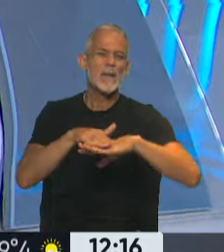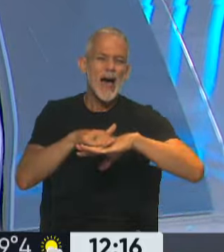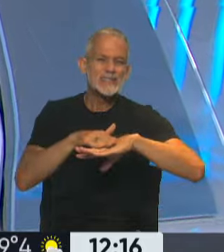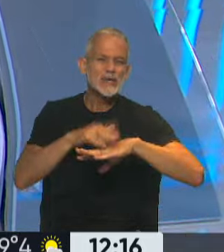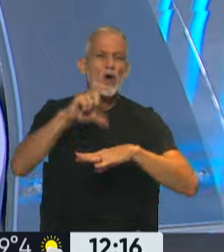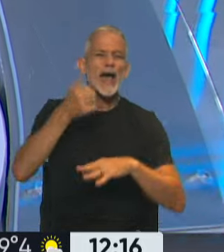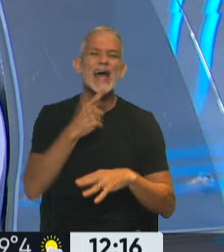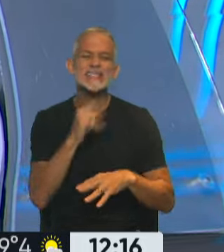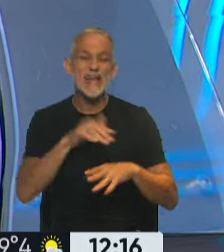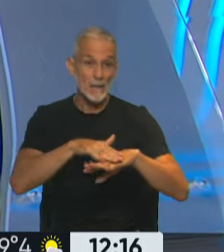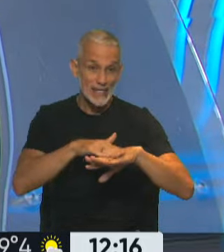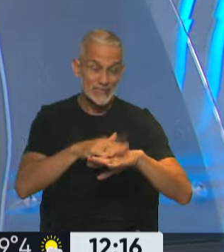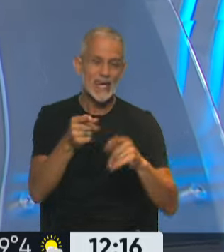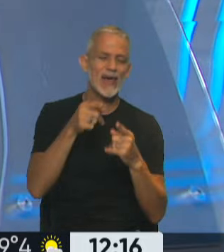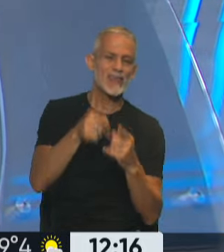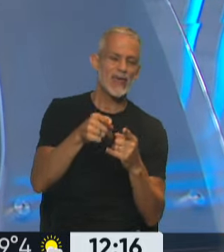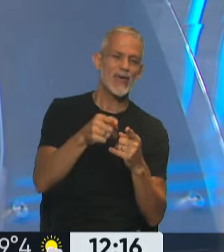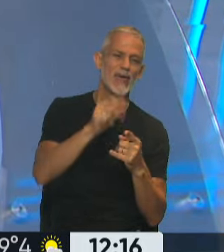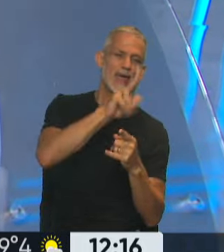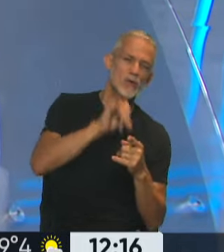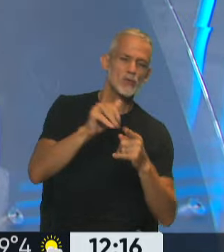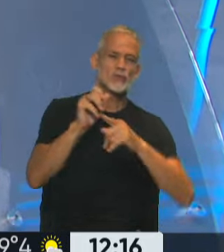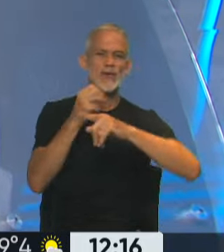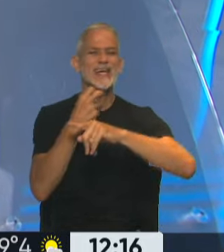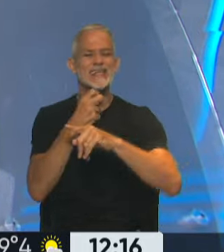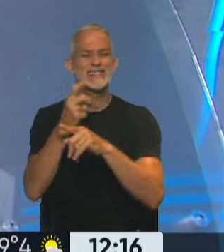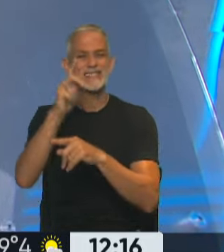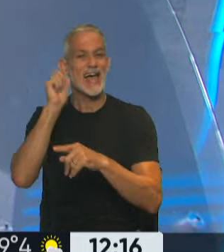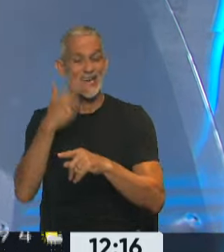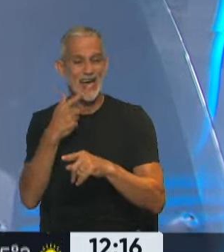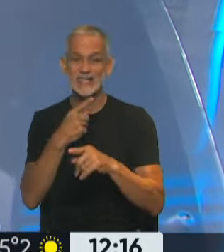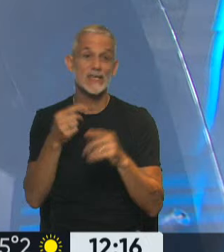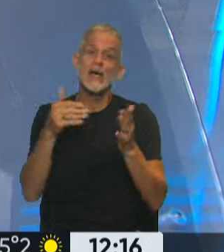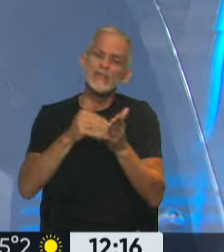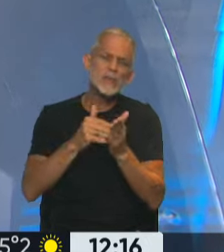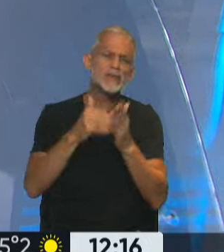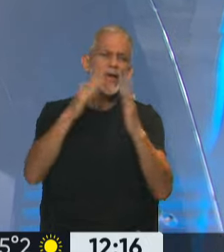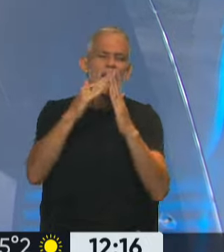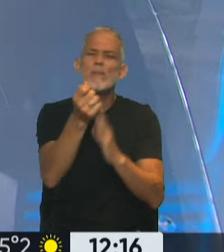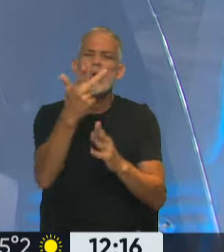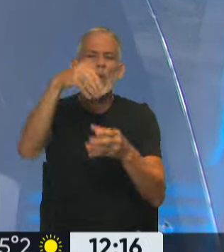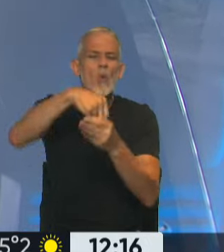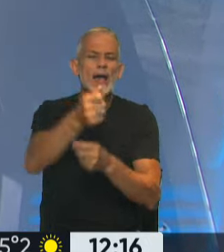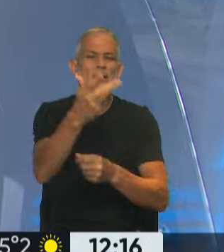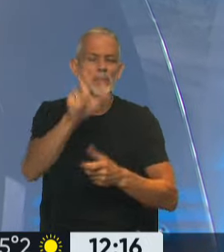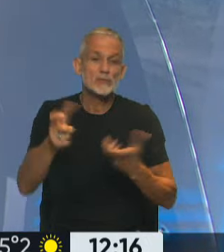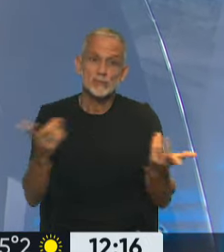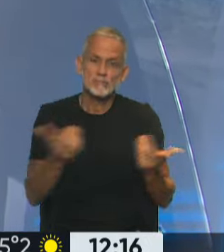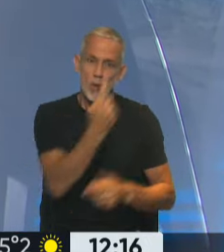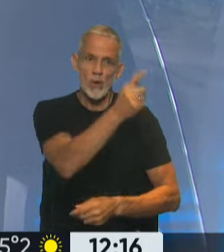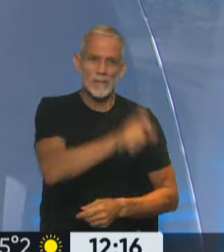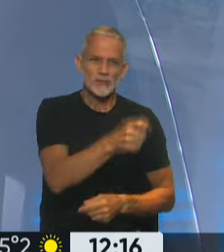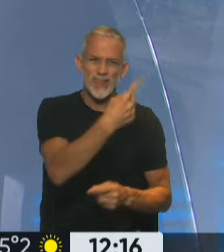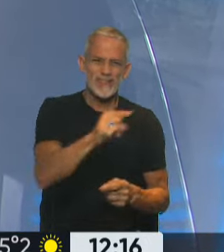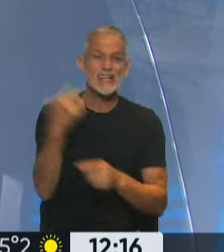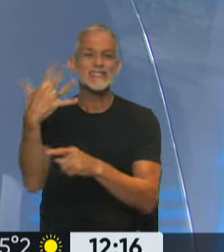básica de gas y electricidad, que va a variar según la cantidad de miembros que están en una casa. No es lo mismo las necesidades de una persona